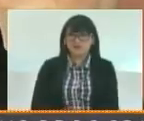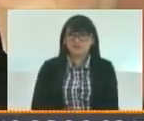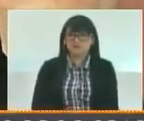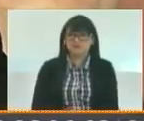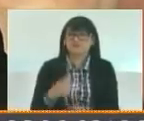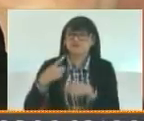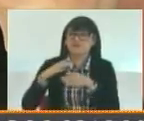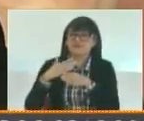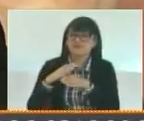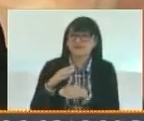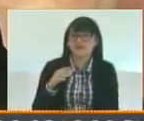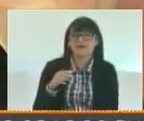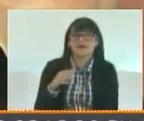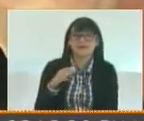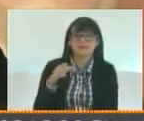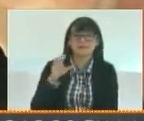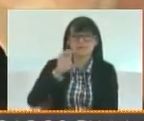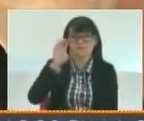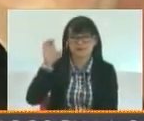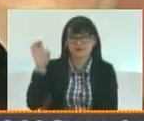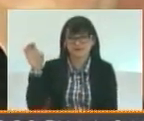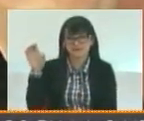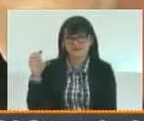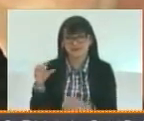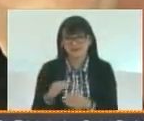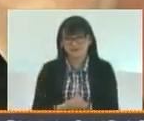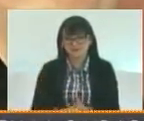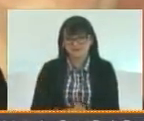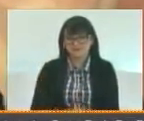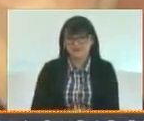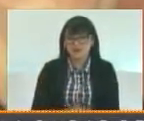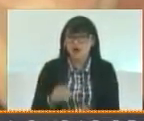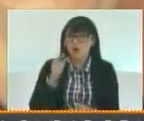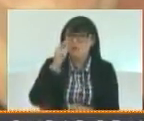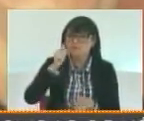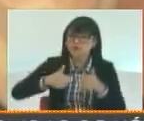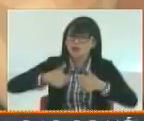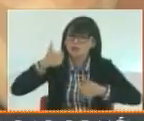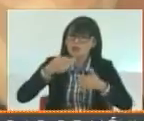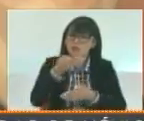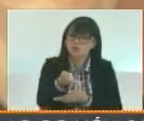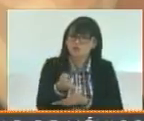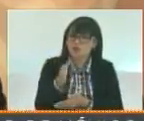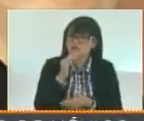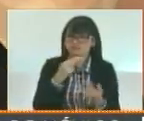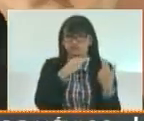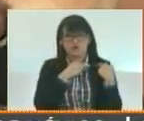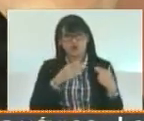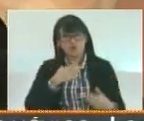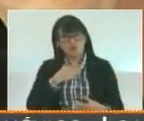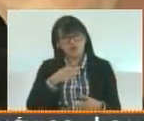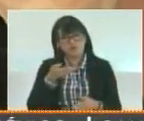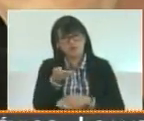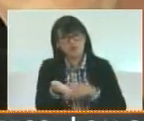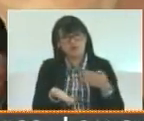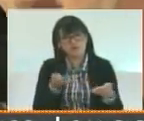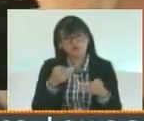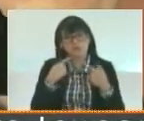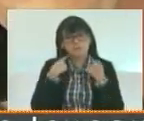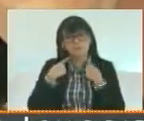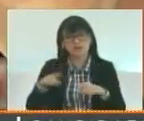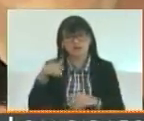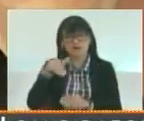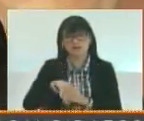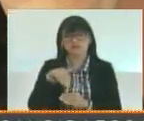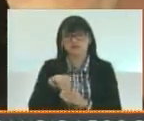países como Honduras, donde un candidato se postuló sin tener la facultad constitucional para ello, perdió las elecciones